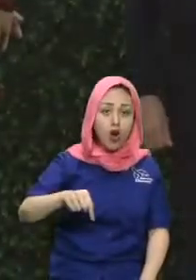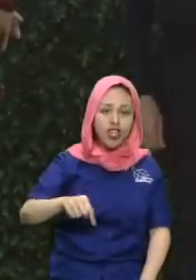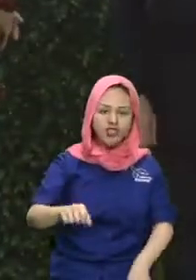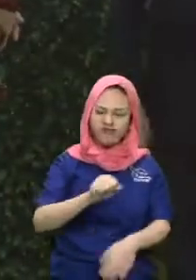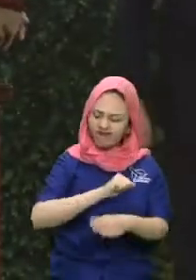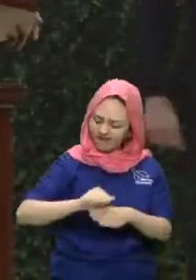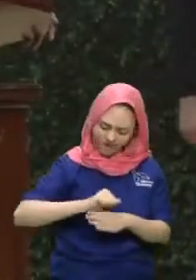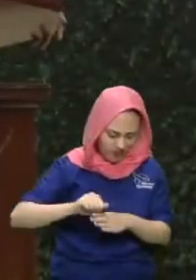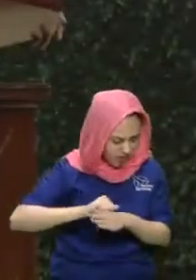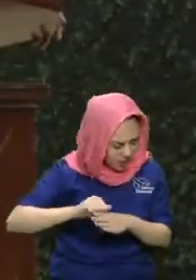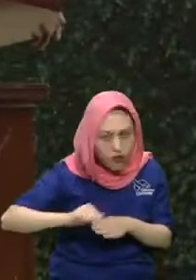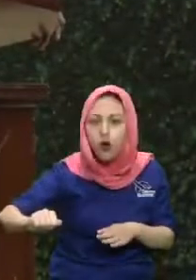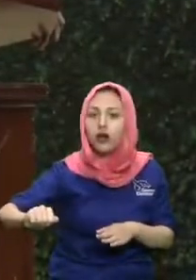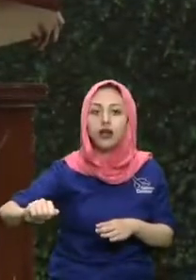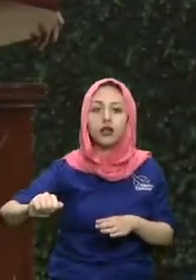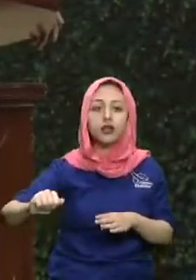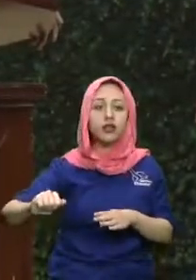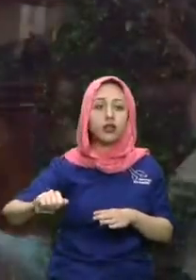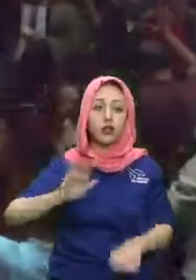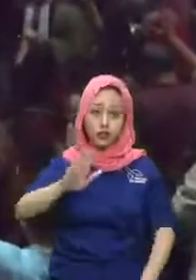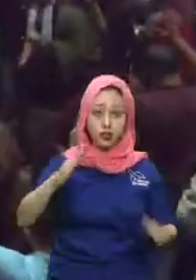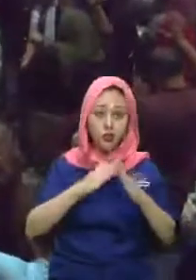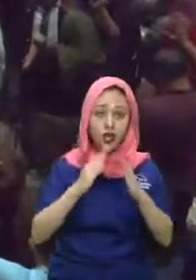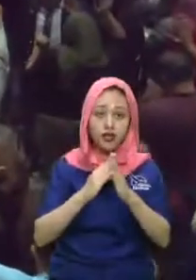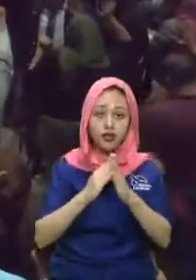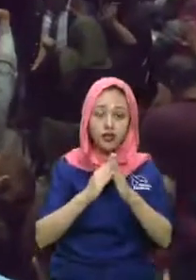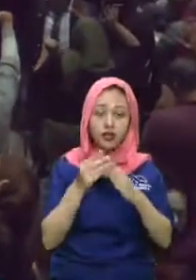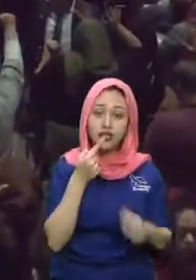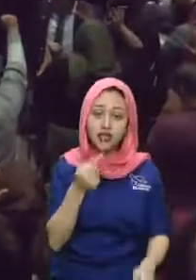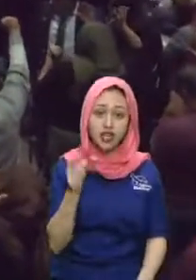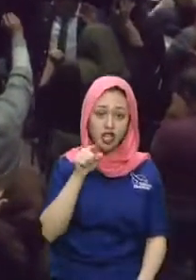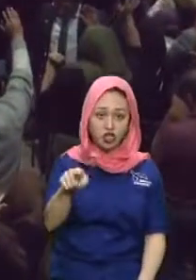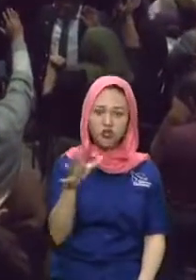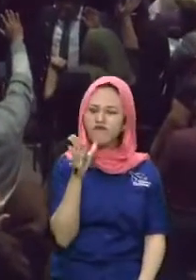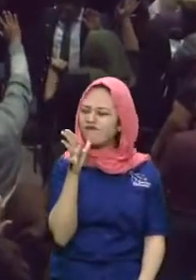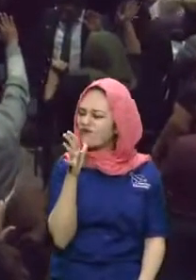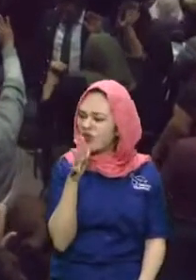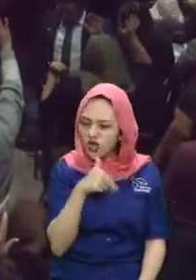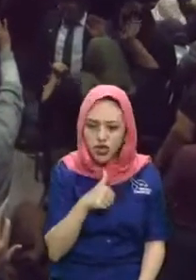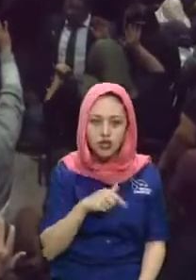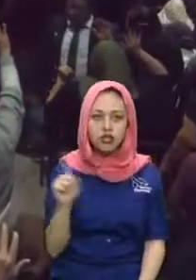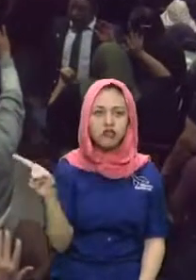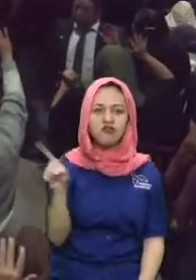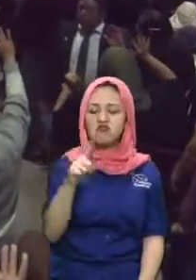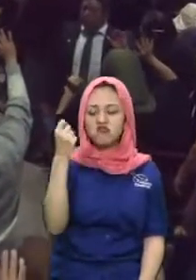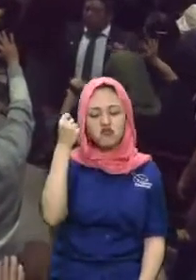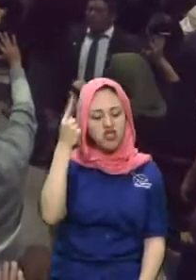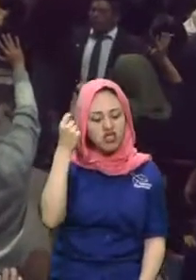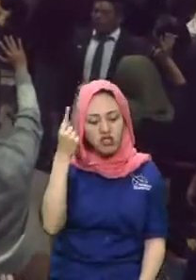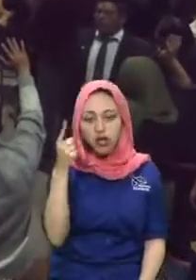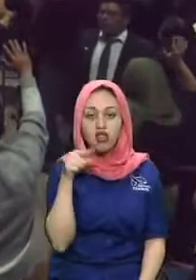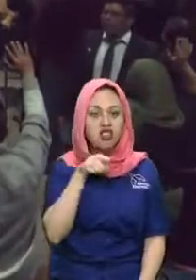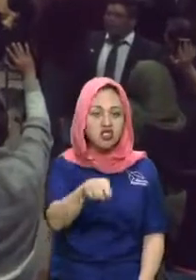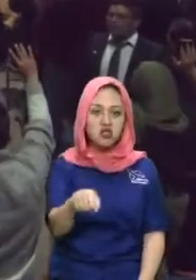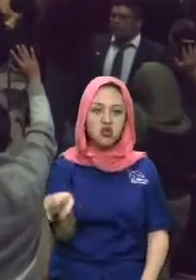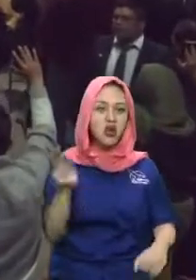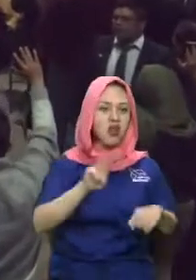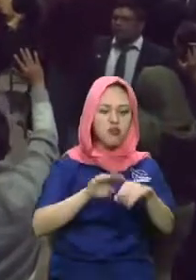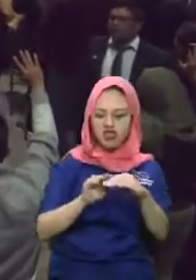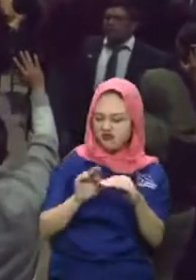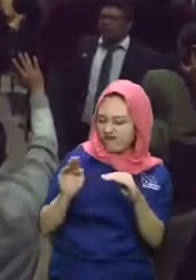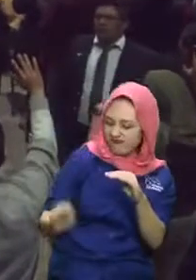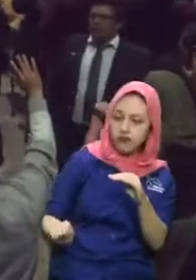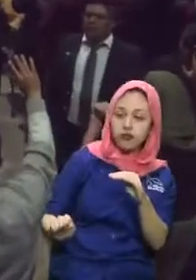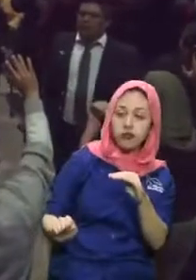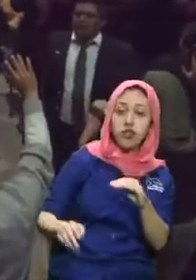decían que eras un inútil, que no sabías, que no podías, que no entendías, que eras el más pequeño, hoy yo